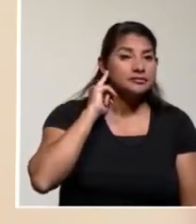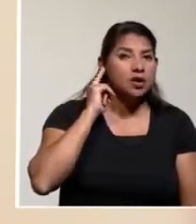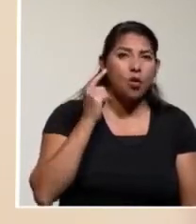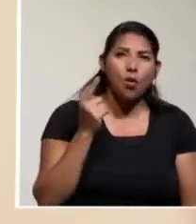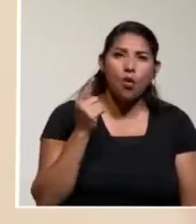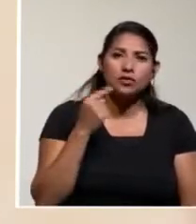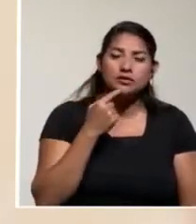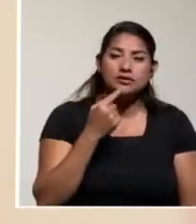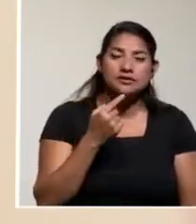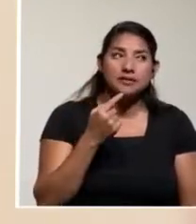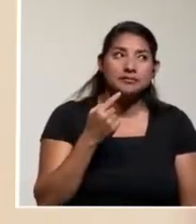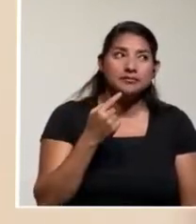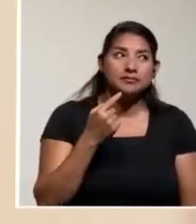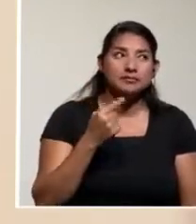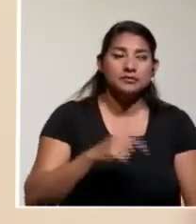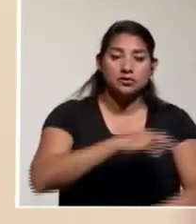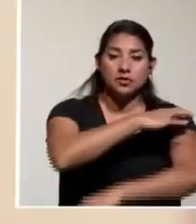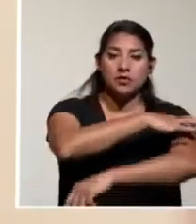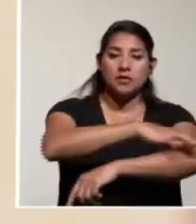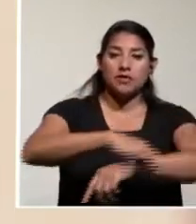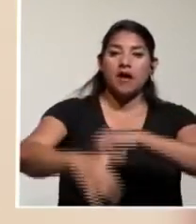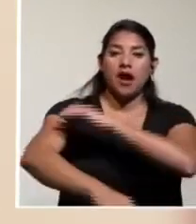Simon Says, arms.